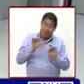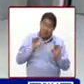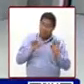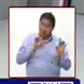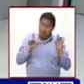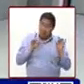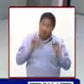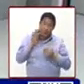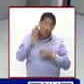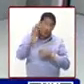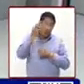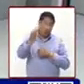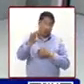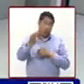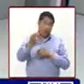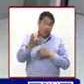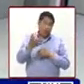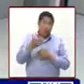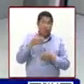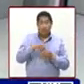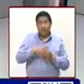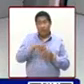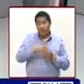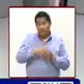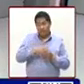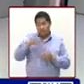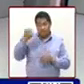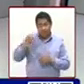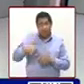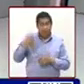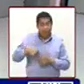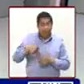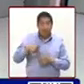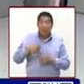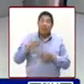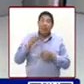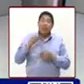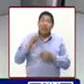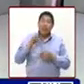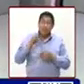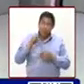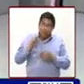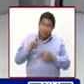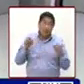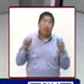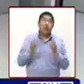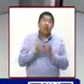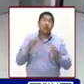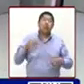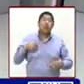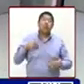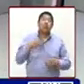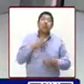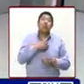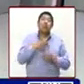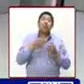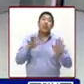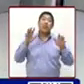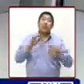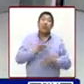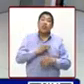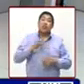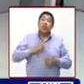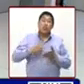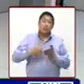de candidatos y candidatas rumbo a la elección judicial. Pues César Cárdenas está con nosotros. Tal parece que ya la Comisión